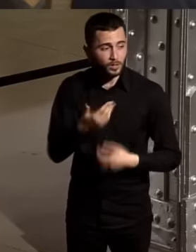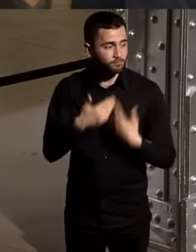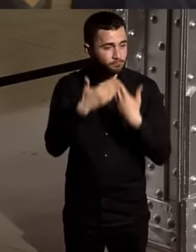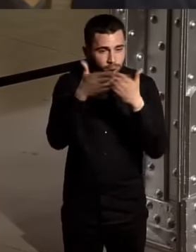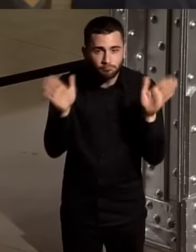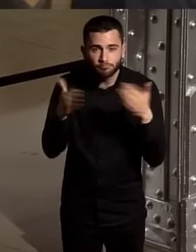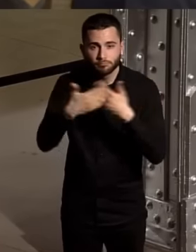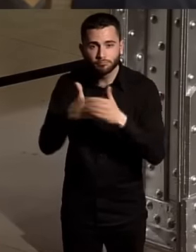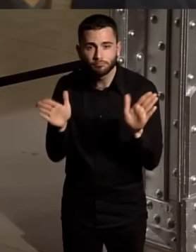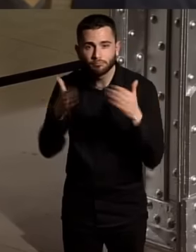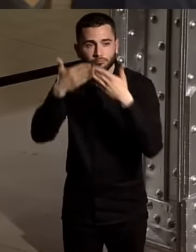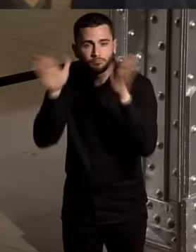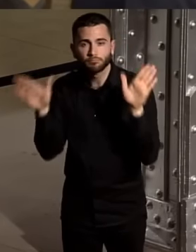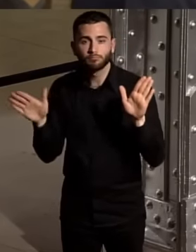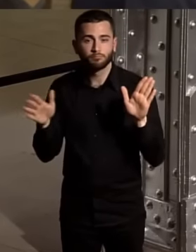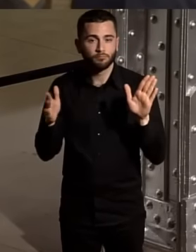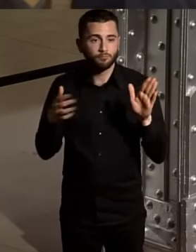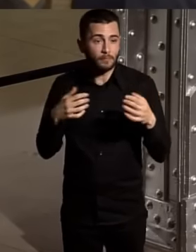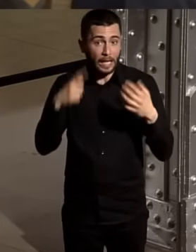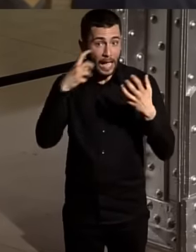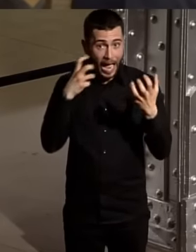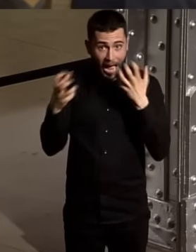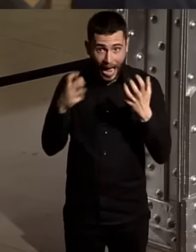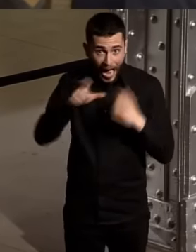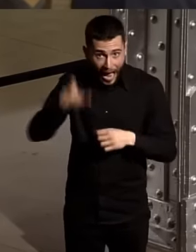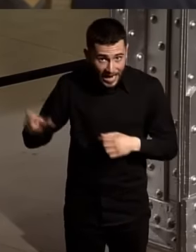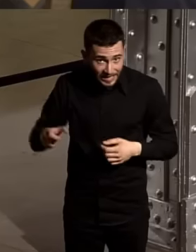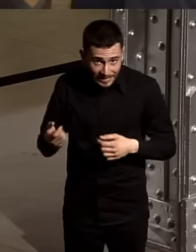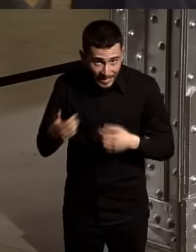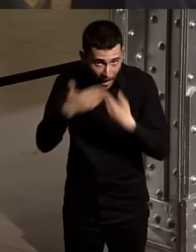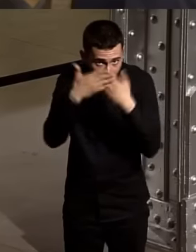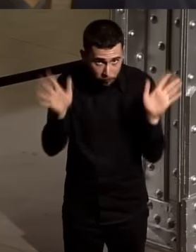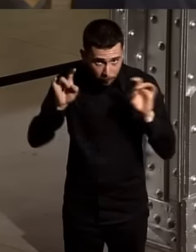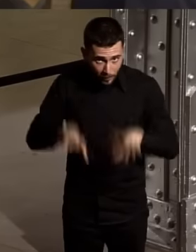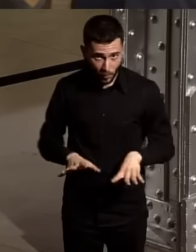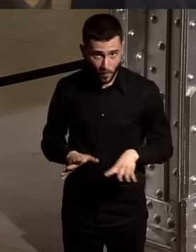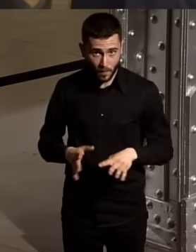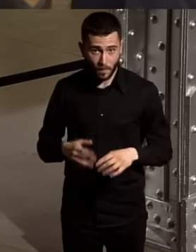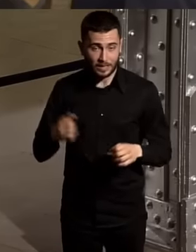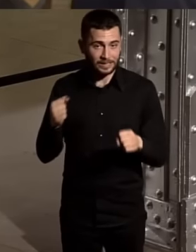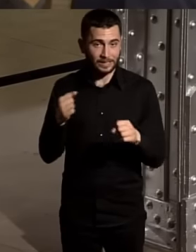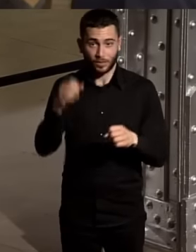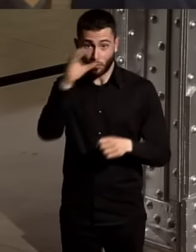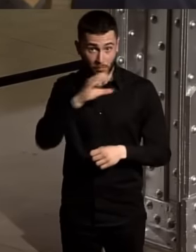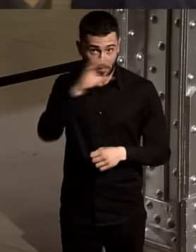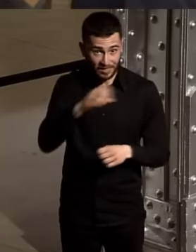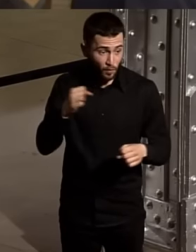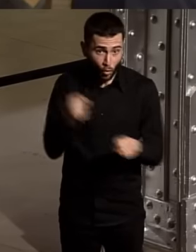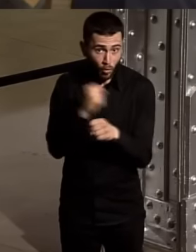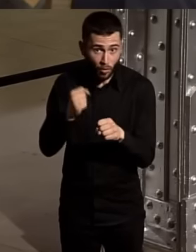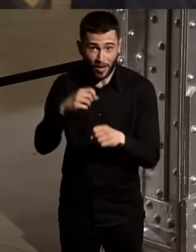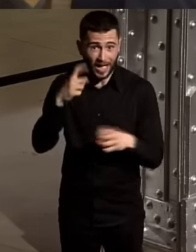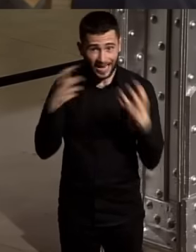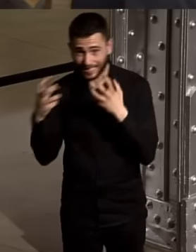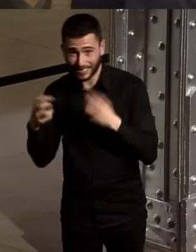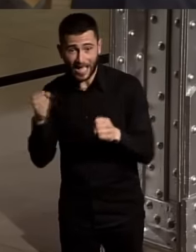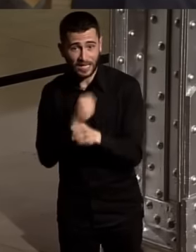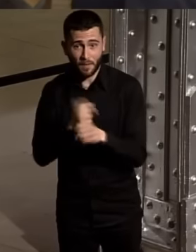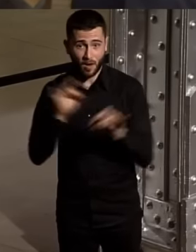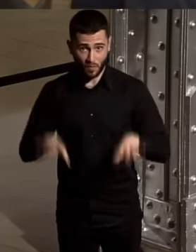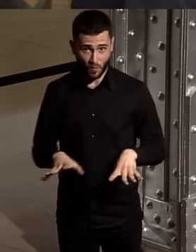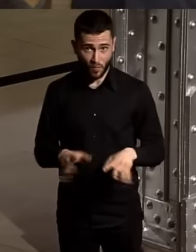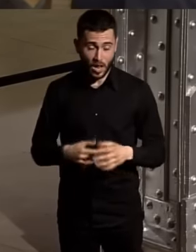abr en el fondo el artista está en las mismas o sea es que trabaja como un científico de alguna manera no ent yo creo que